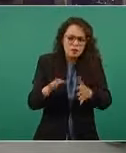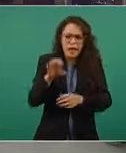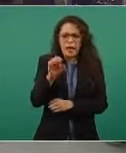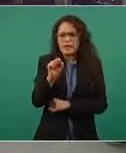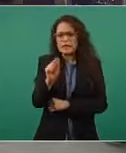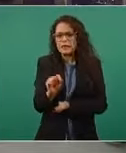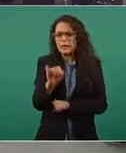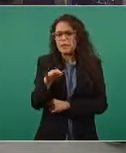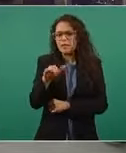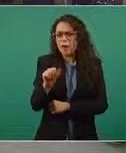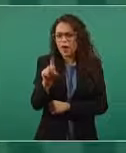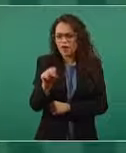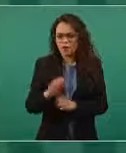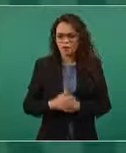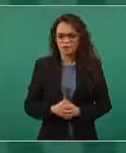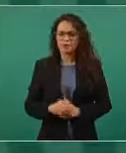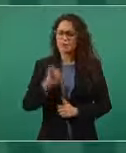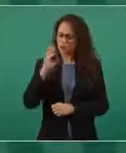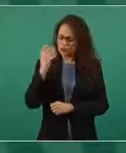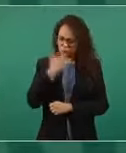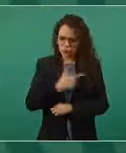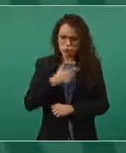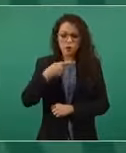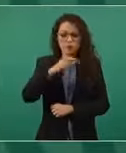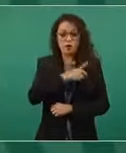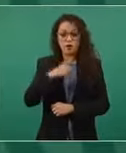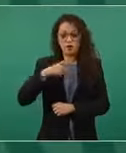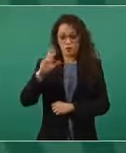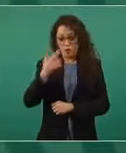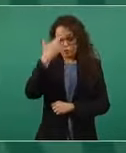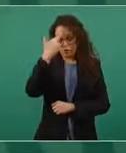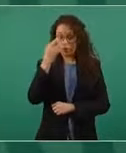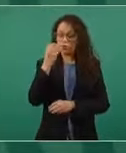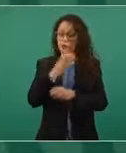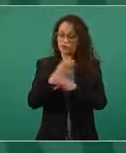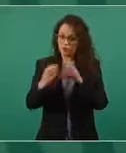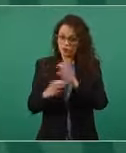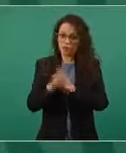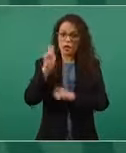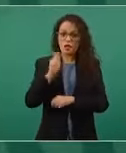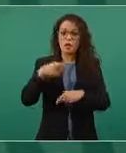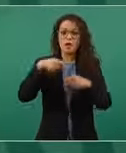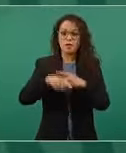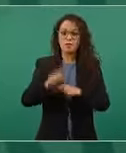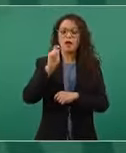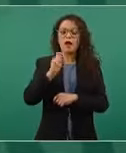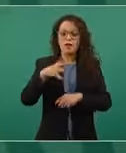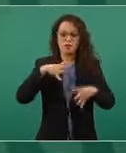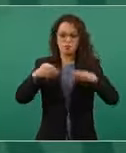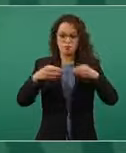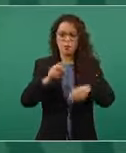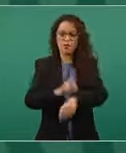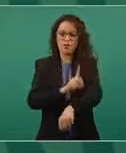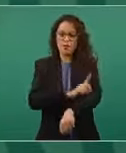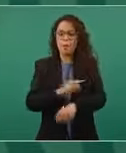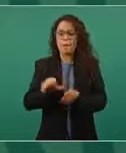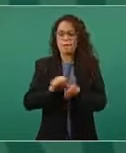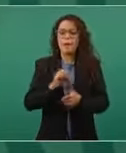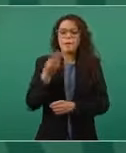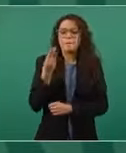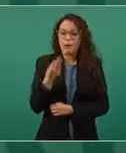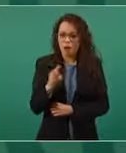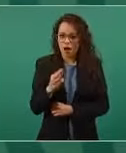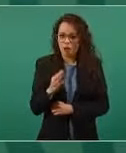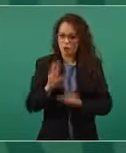Nomás recuerde varias cosas que hemos comentado desde el principio de la epidemia, por lo menos desde marzo. La epidemia